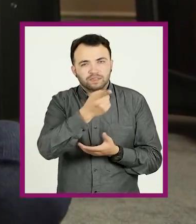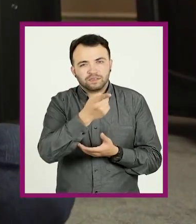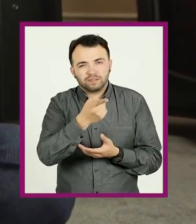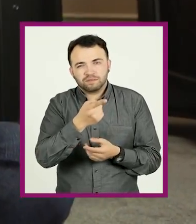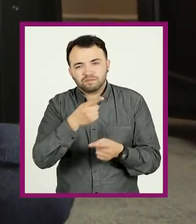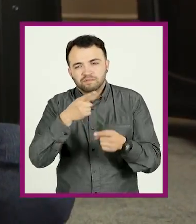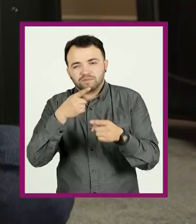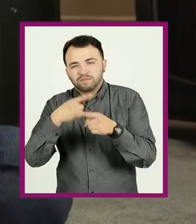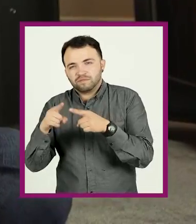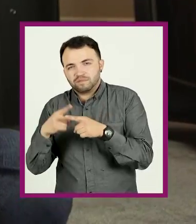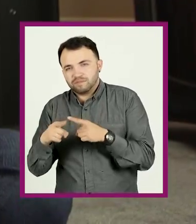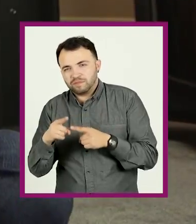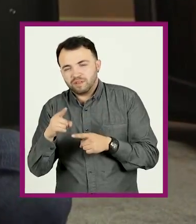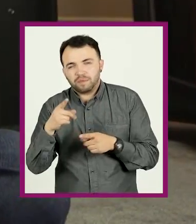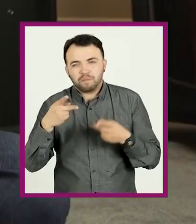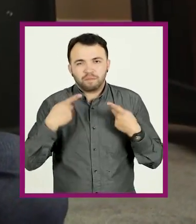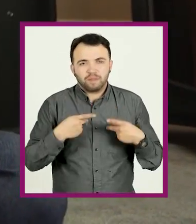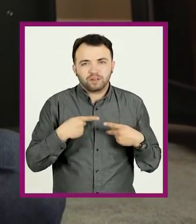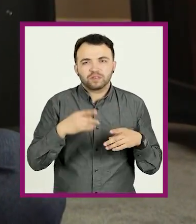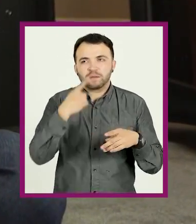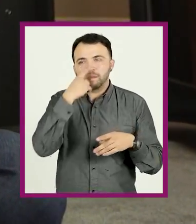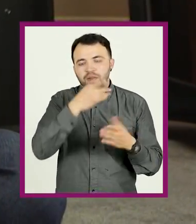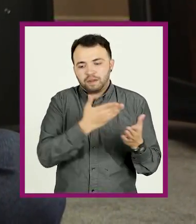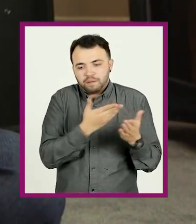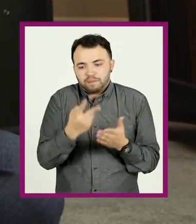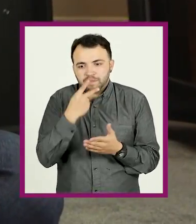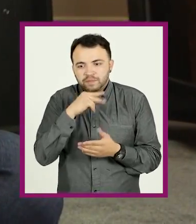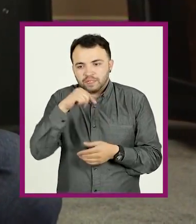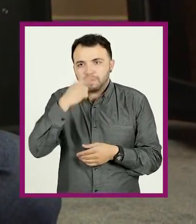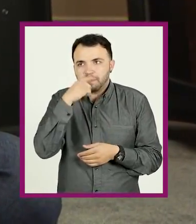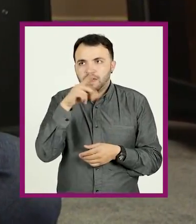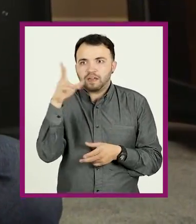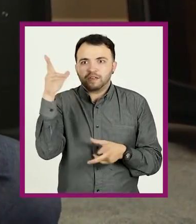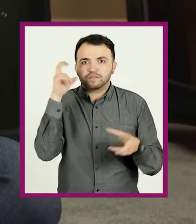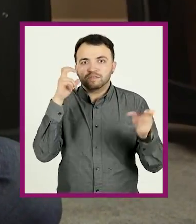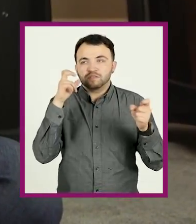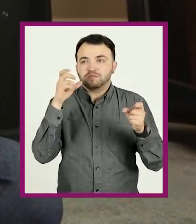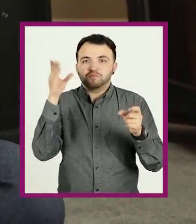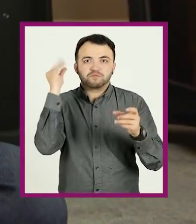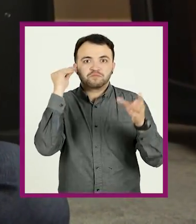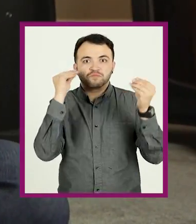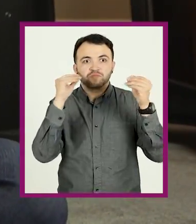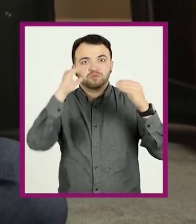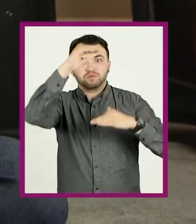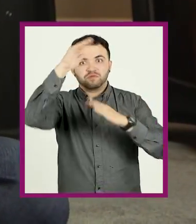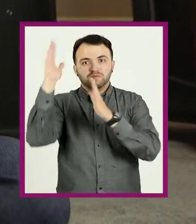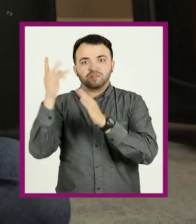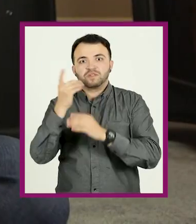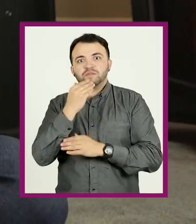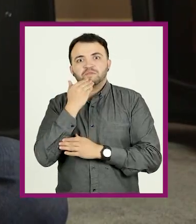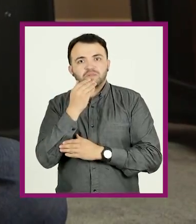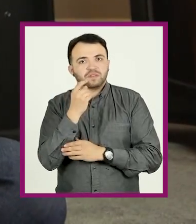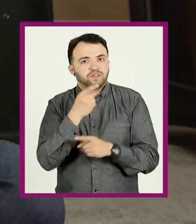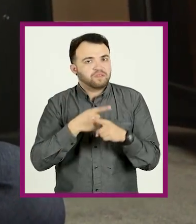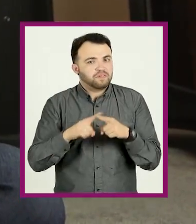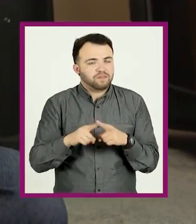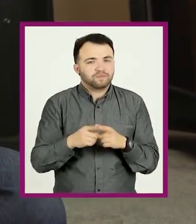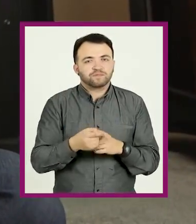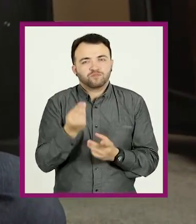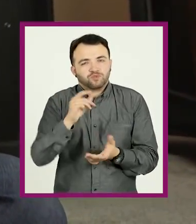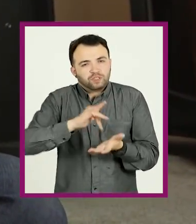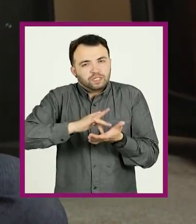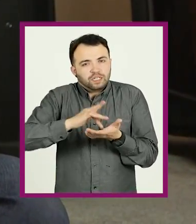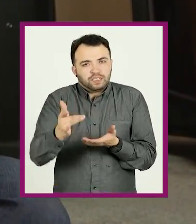de Audio que nos dieron la bienvenida y nos albergaron acá. Esto fue Etnomúsica, yo soy Bruno Bartra, muchísimas gracias por